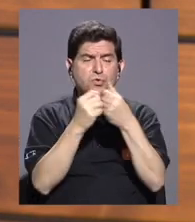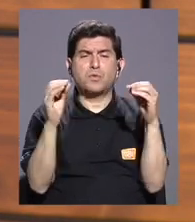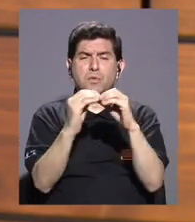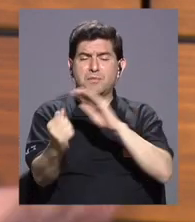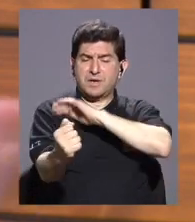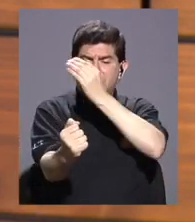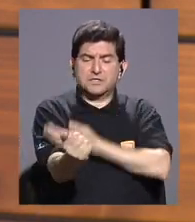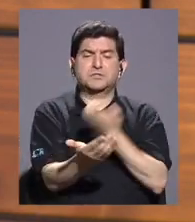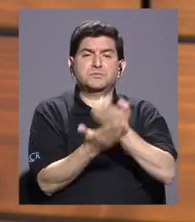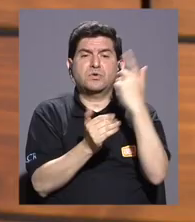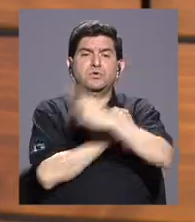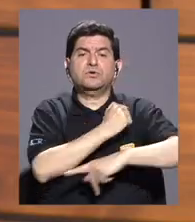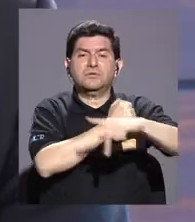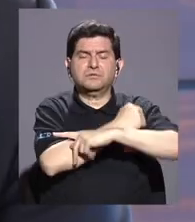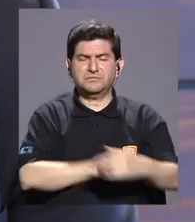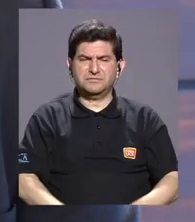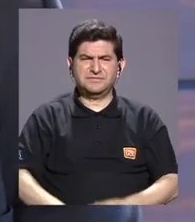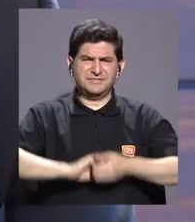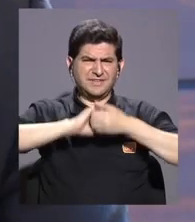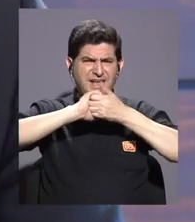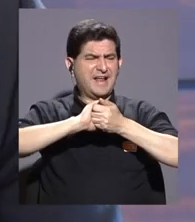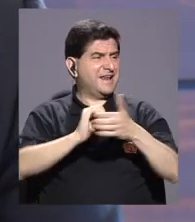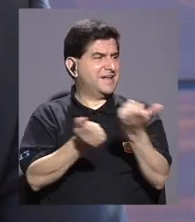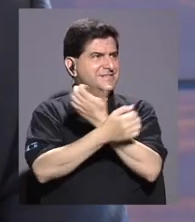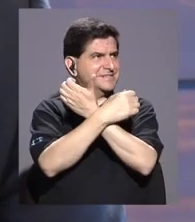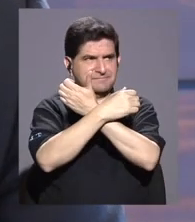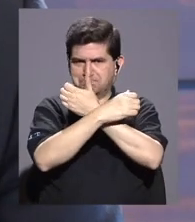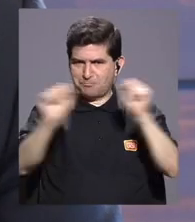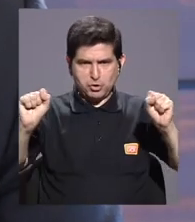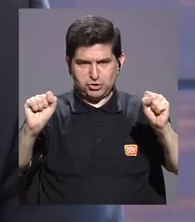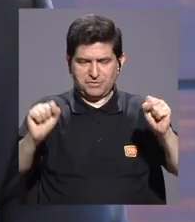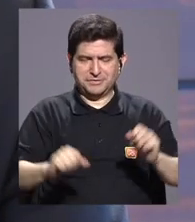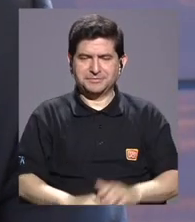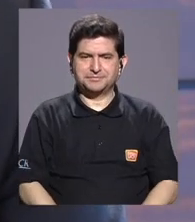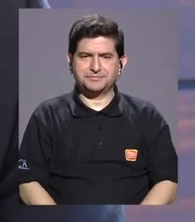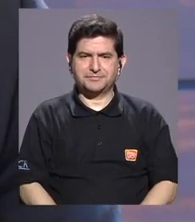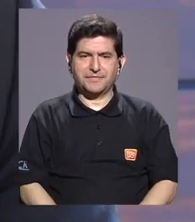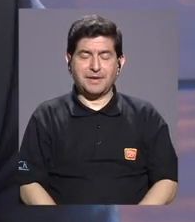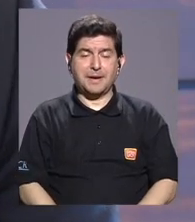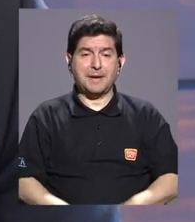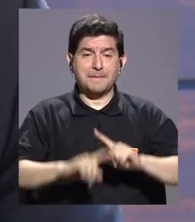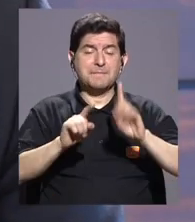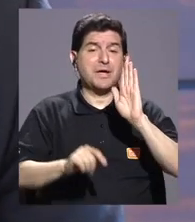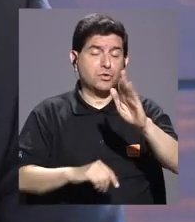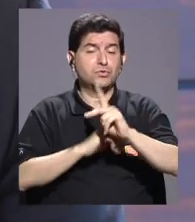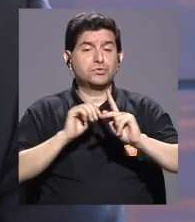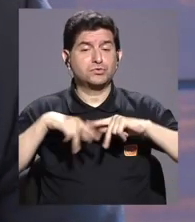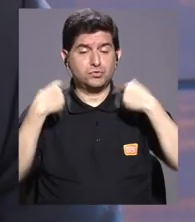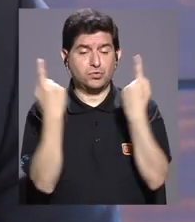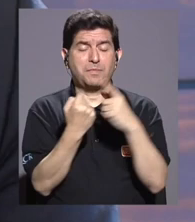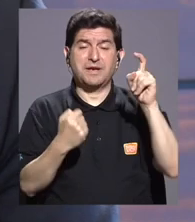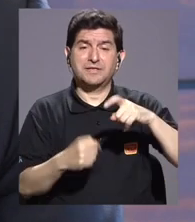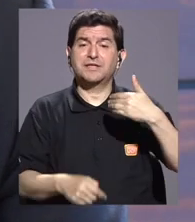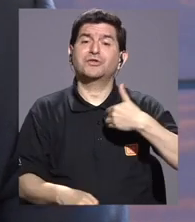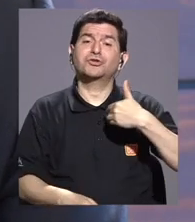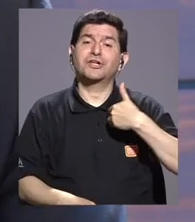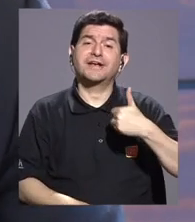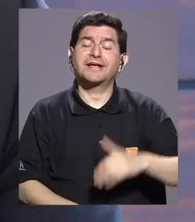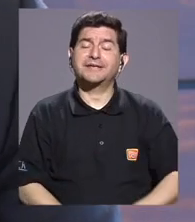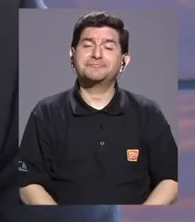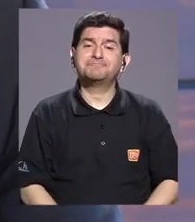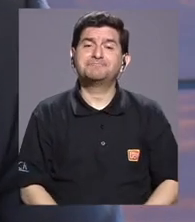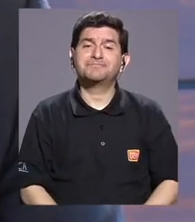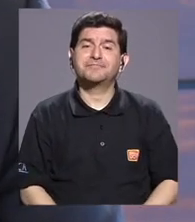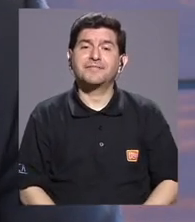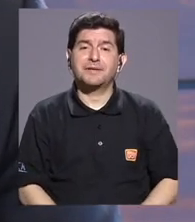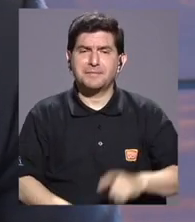sectores con mayor poder económico del país. Había una alianza que resultaba imposible y era casualmente una que por conveniencia su partido tuvo que tener ahora recientemente